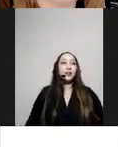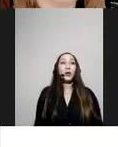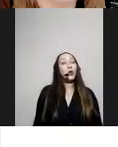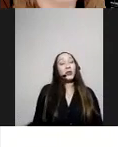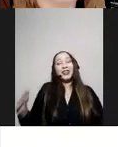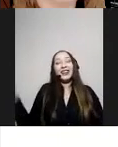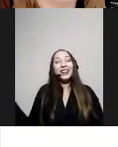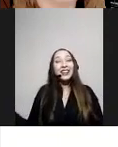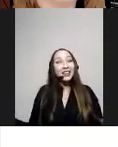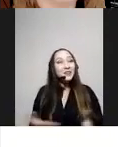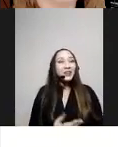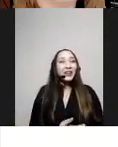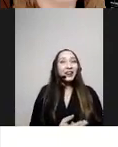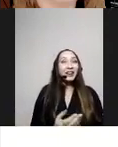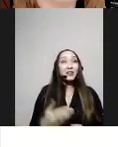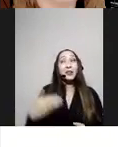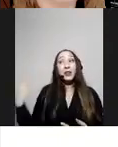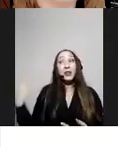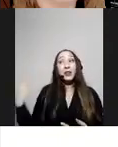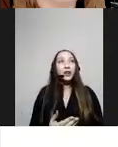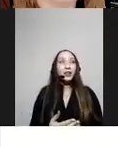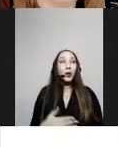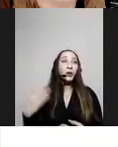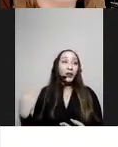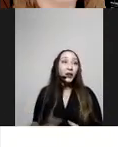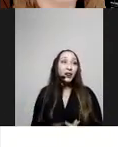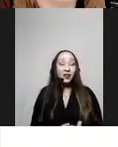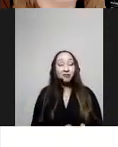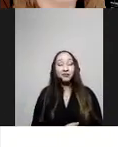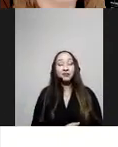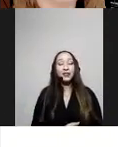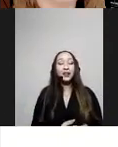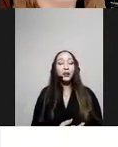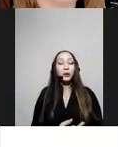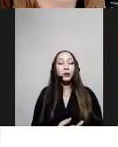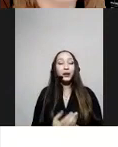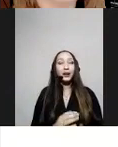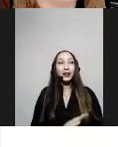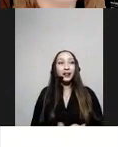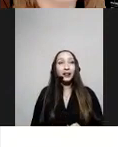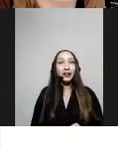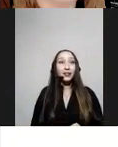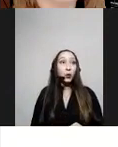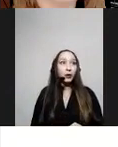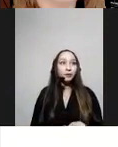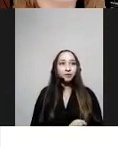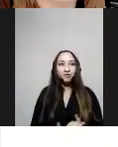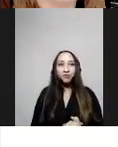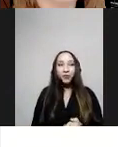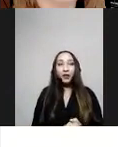en sus cosas de ingeniería. Fue, de hecho, uno de los ingenieros pioneros en todo lo que es